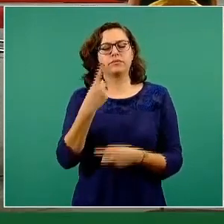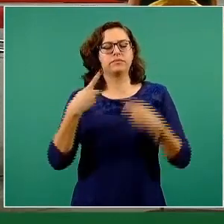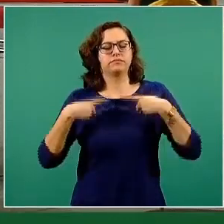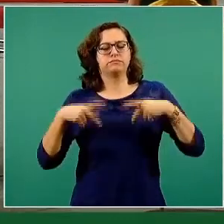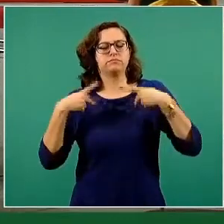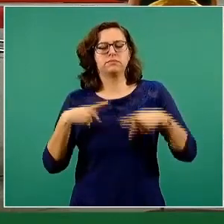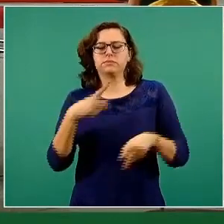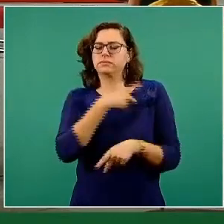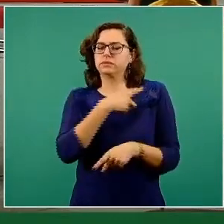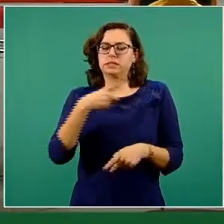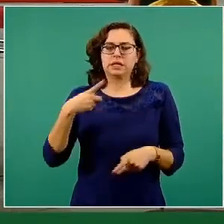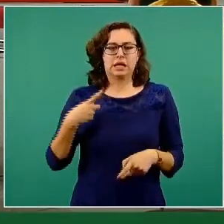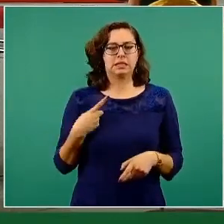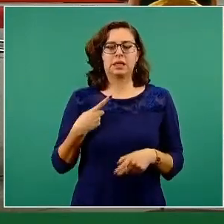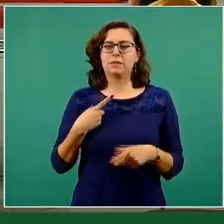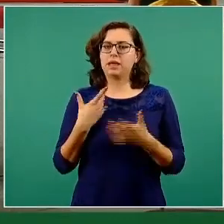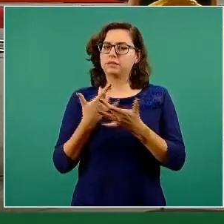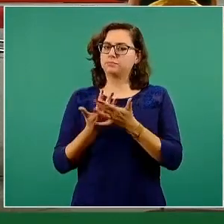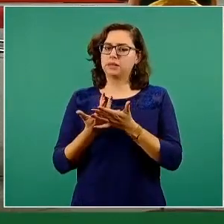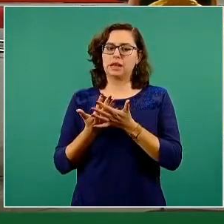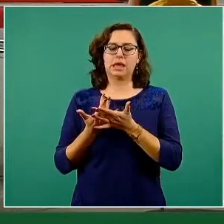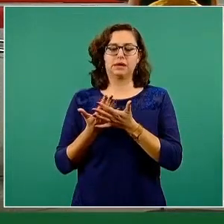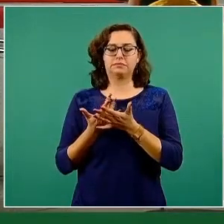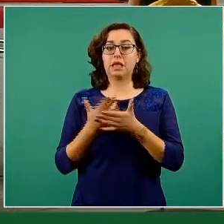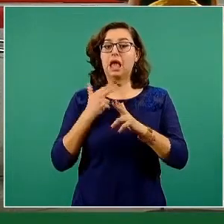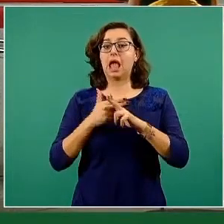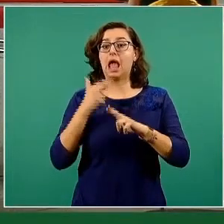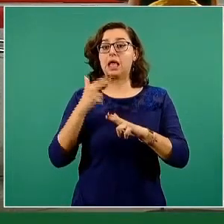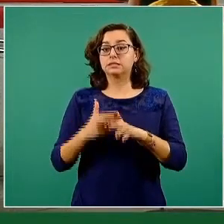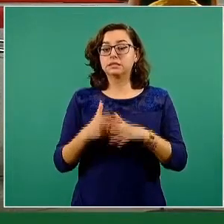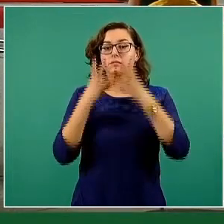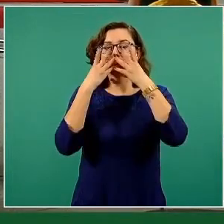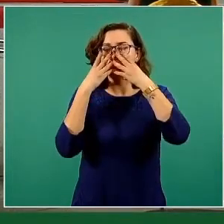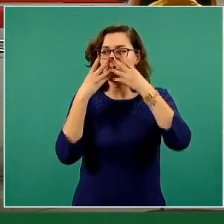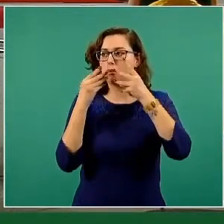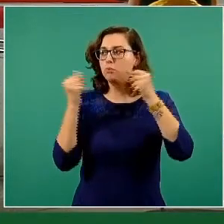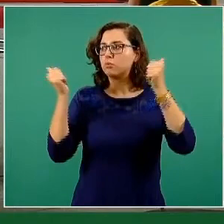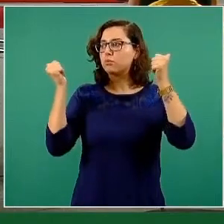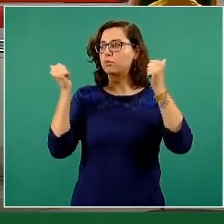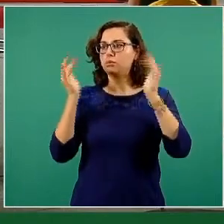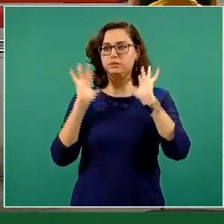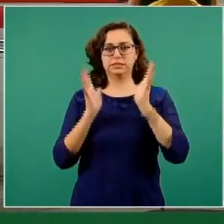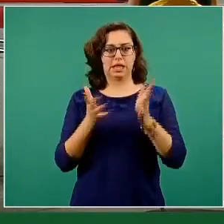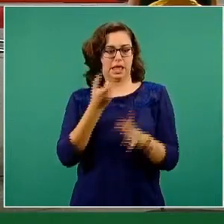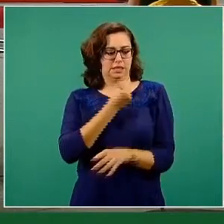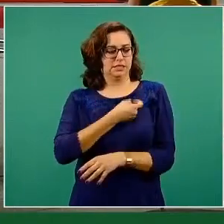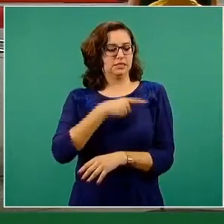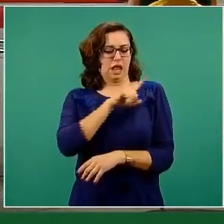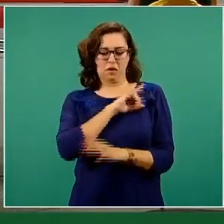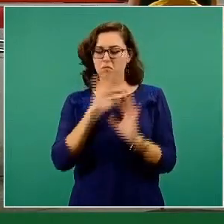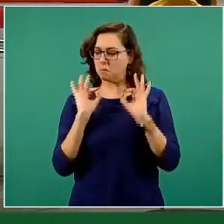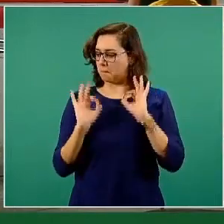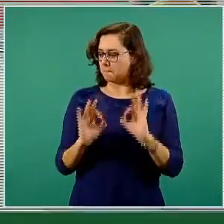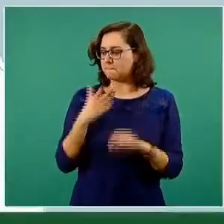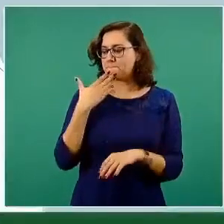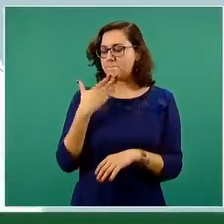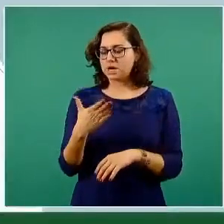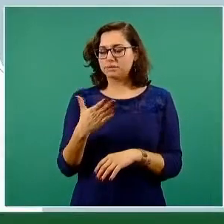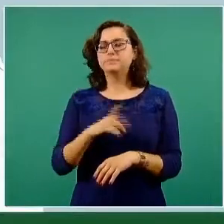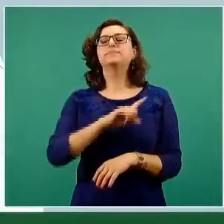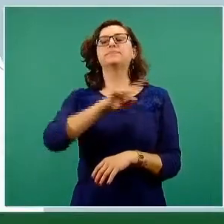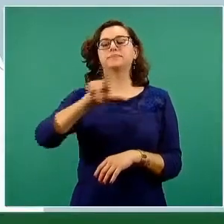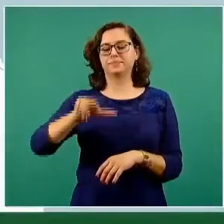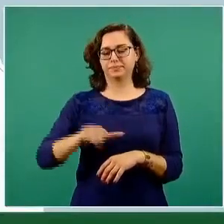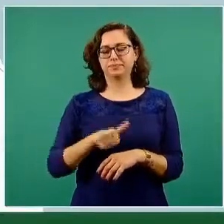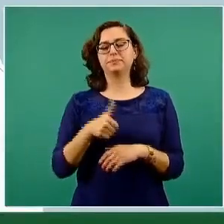persona recuperada del cuadro de COVID-19 o de cualquier otra infección respiratoria aguda para que después